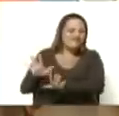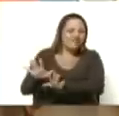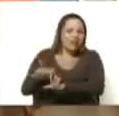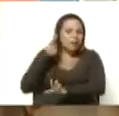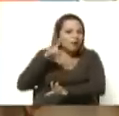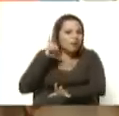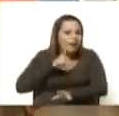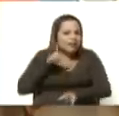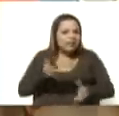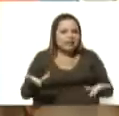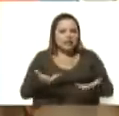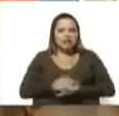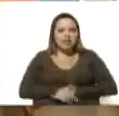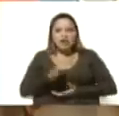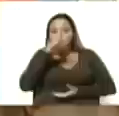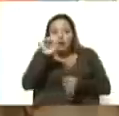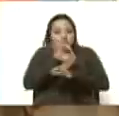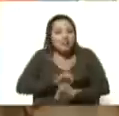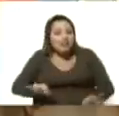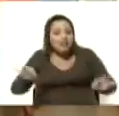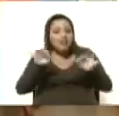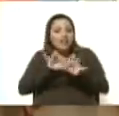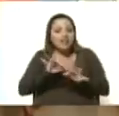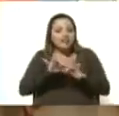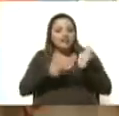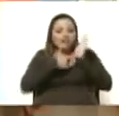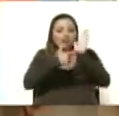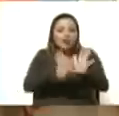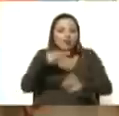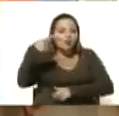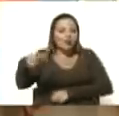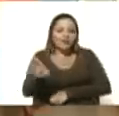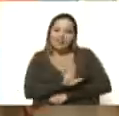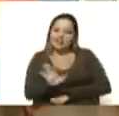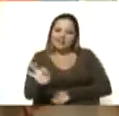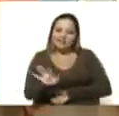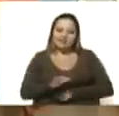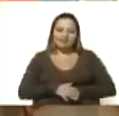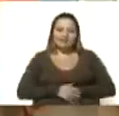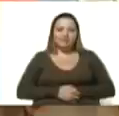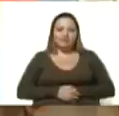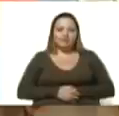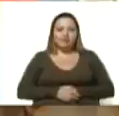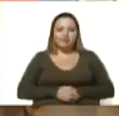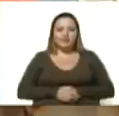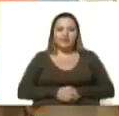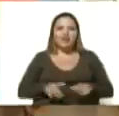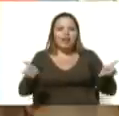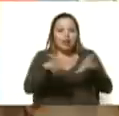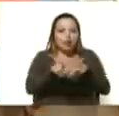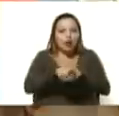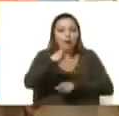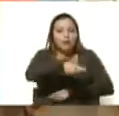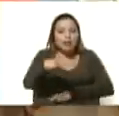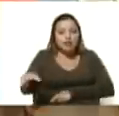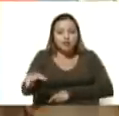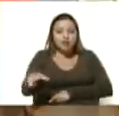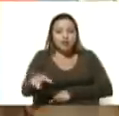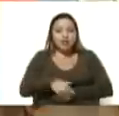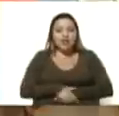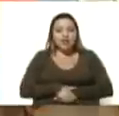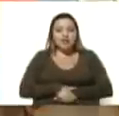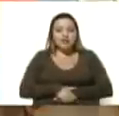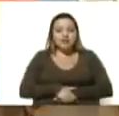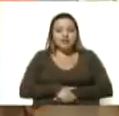que no tienen para nada ningún viso de trama política. Es lo que a veces vemos como, por ejemplo, delincuentes y capos de la mafia, de la